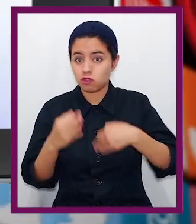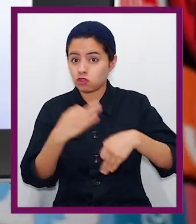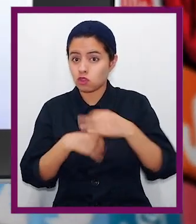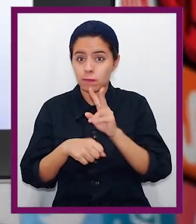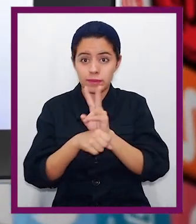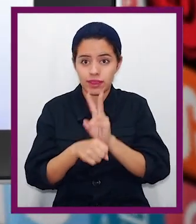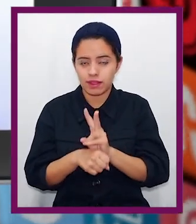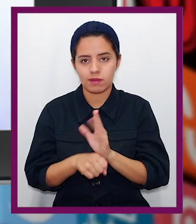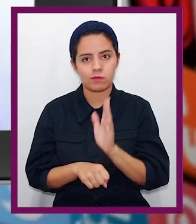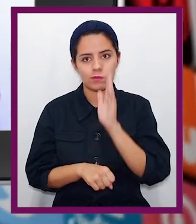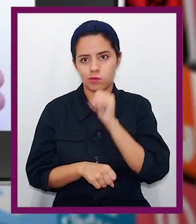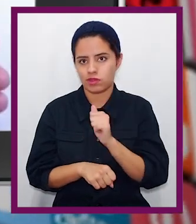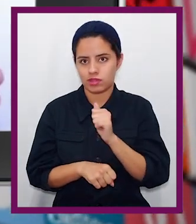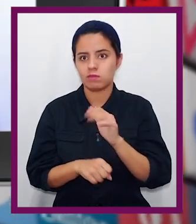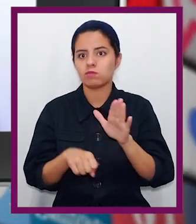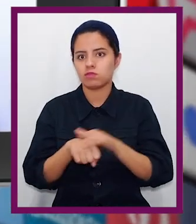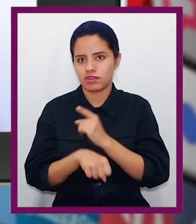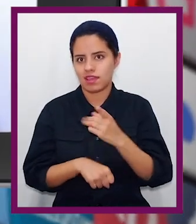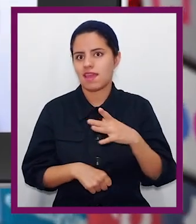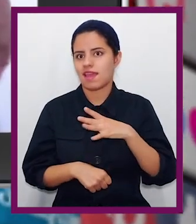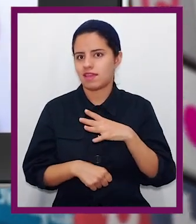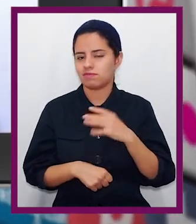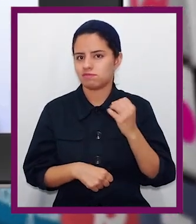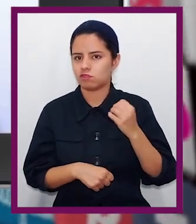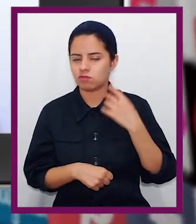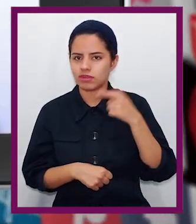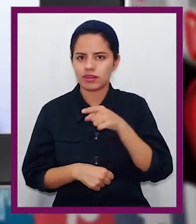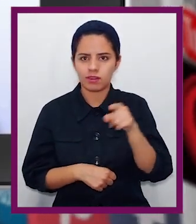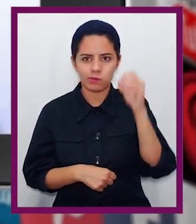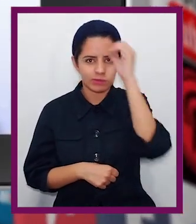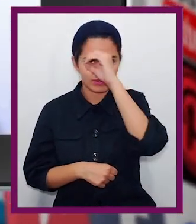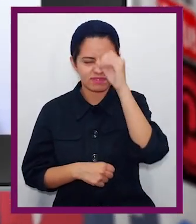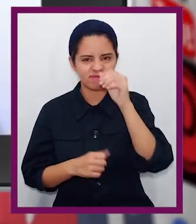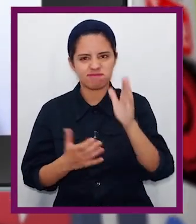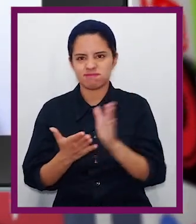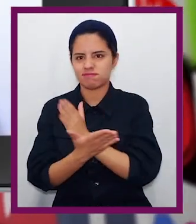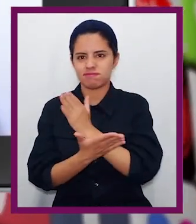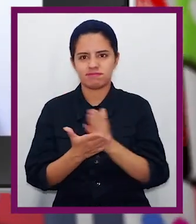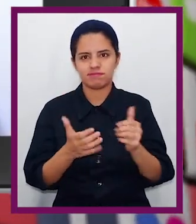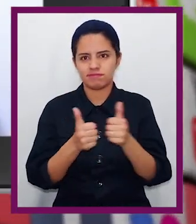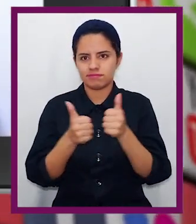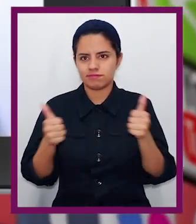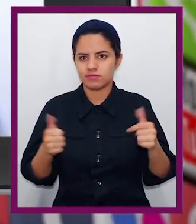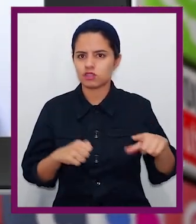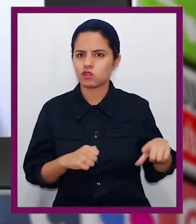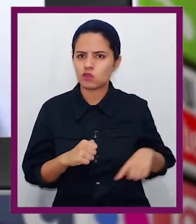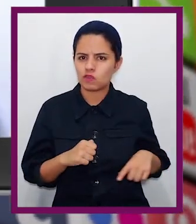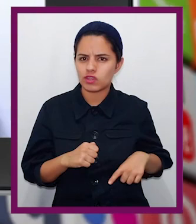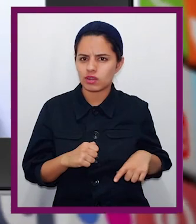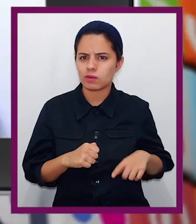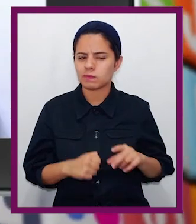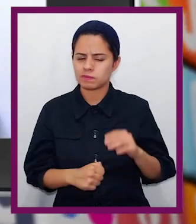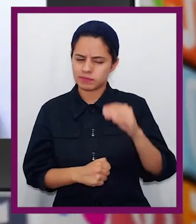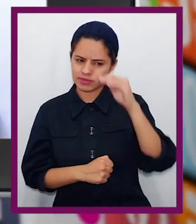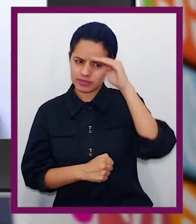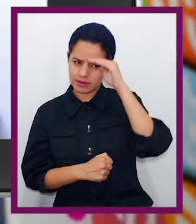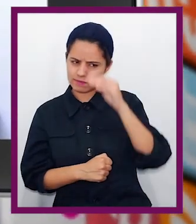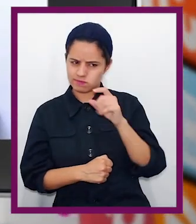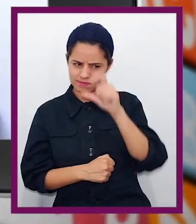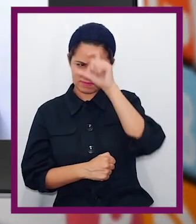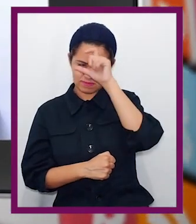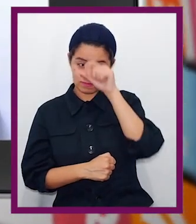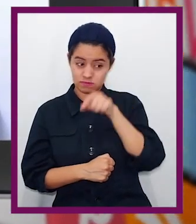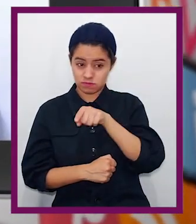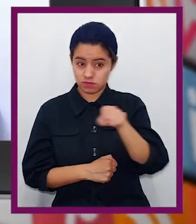que se van polarizando. Entonces los gobiernos o las entidades externas de educación empiezan a preguntarse ¿qué tan bueno o qué